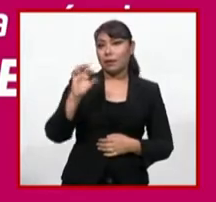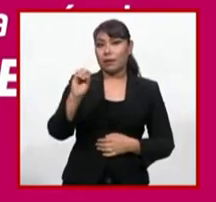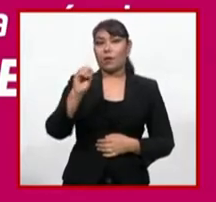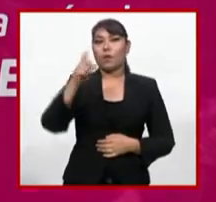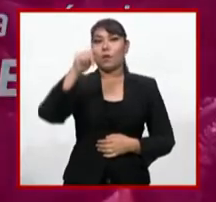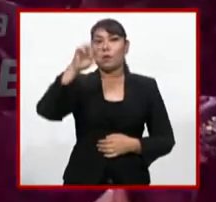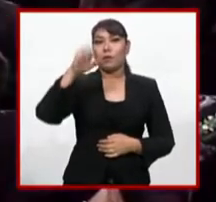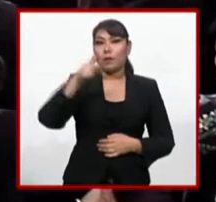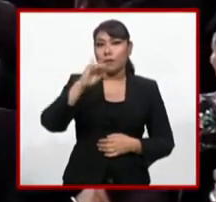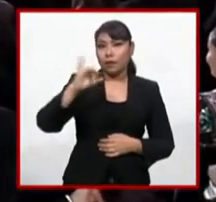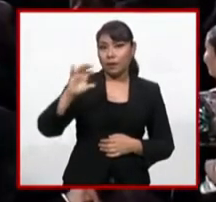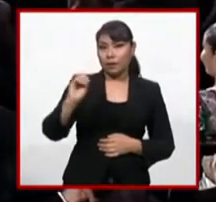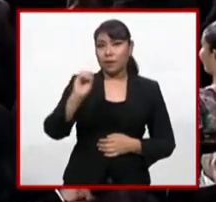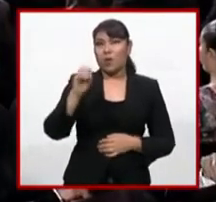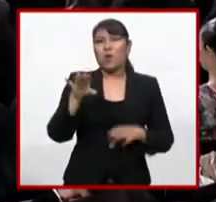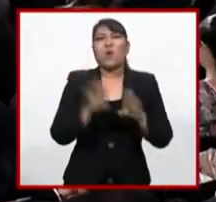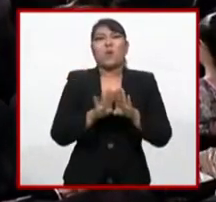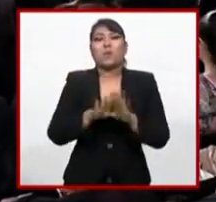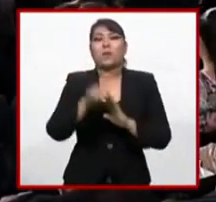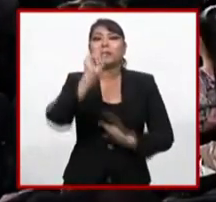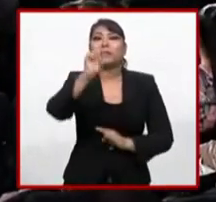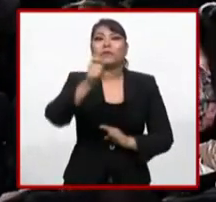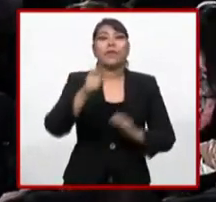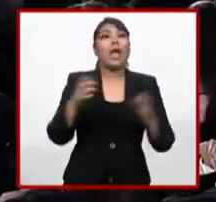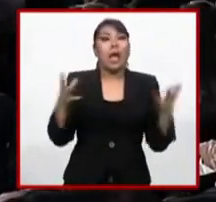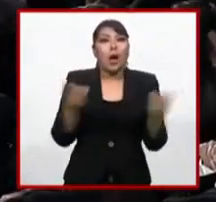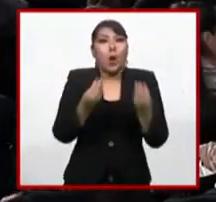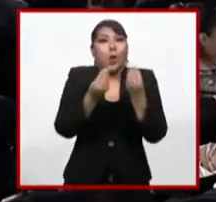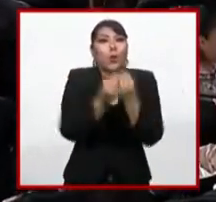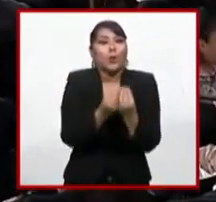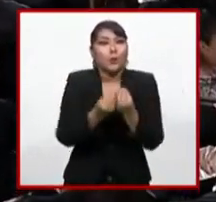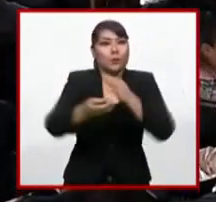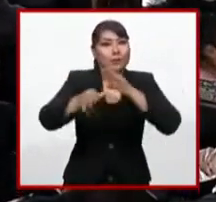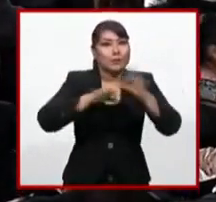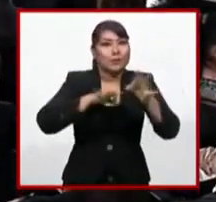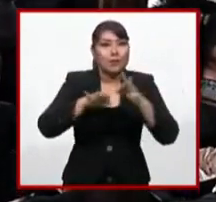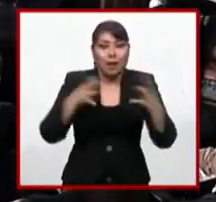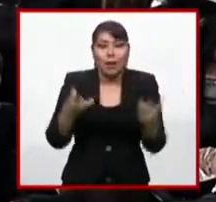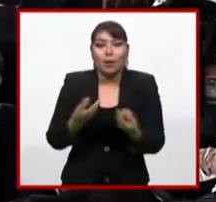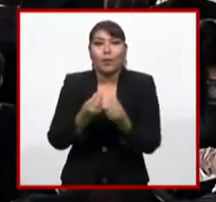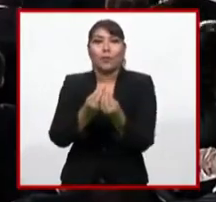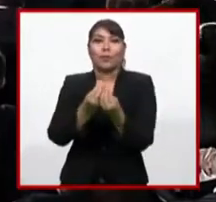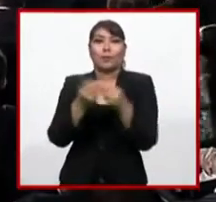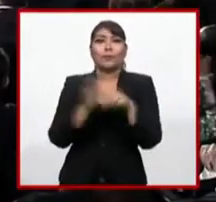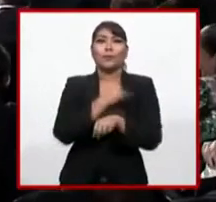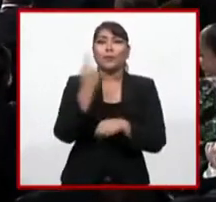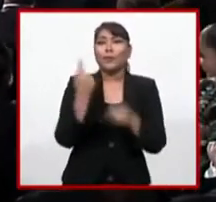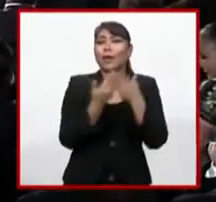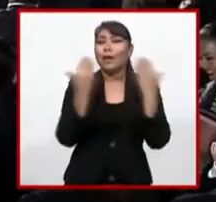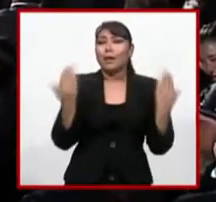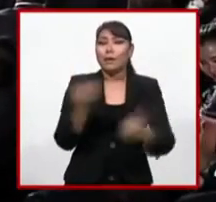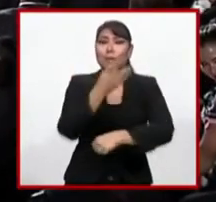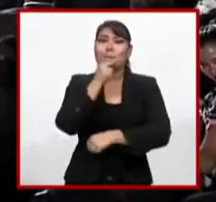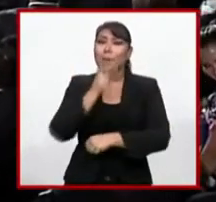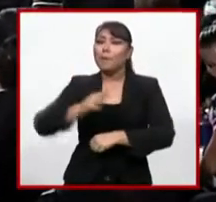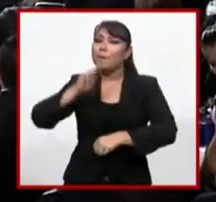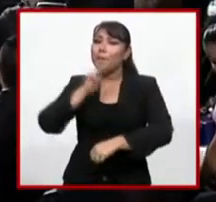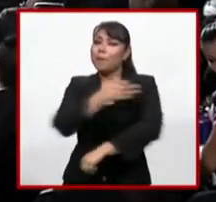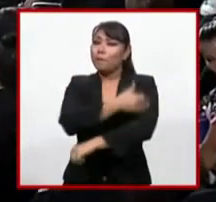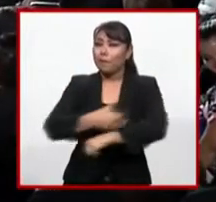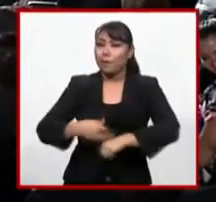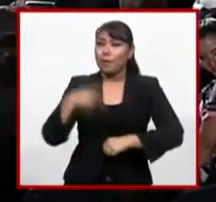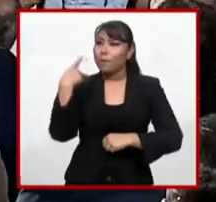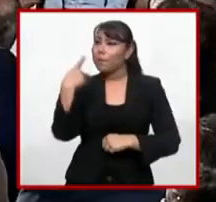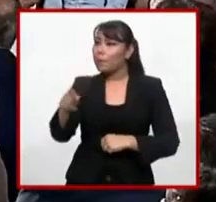manera solidaria trabajamos, porque el recurso se le entrega a los padres de familia a través de sus comités,